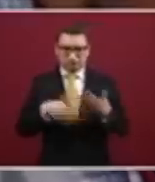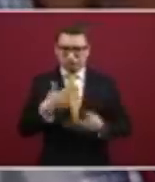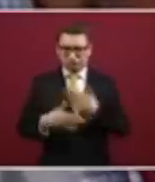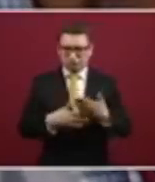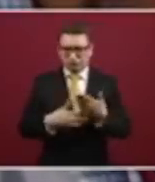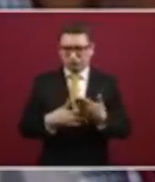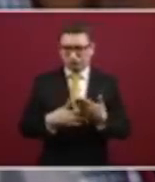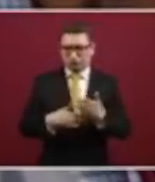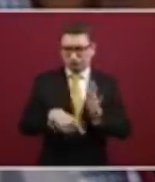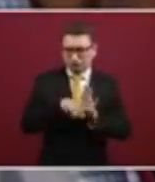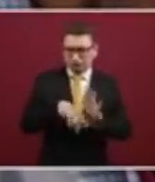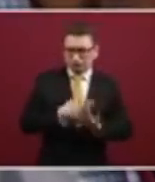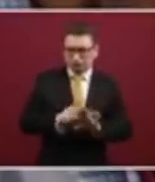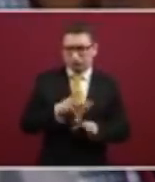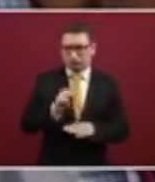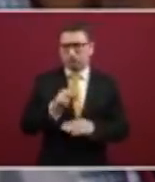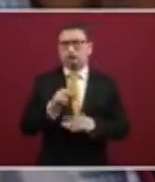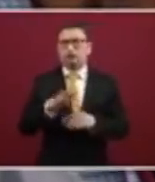es para